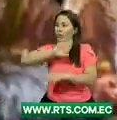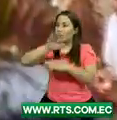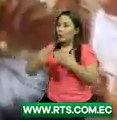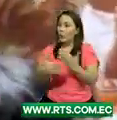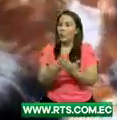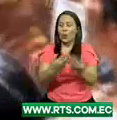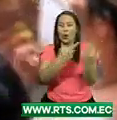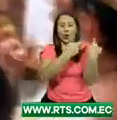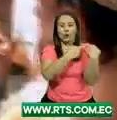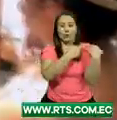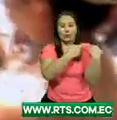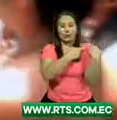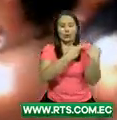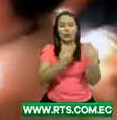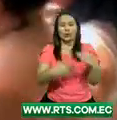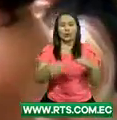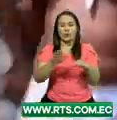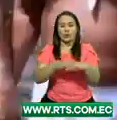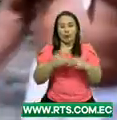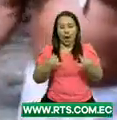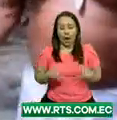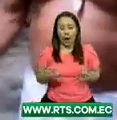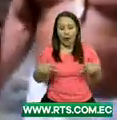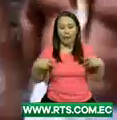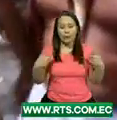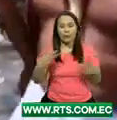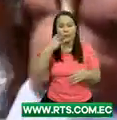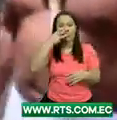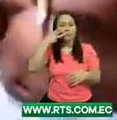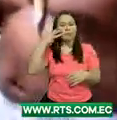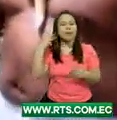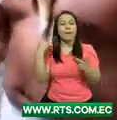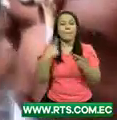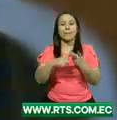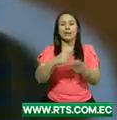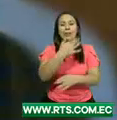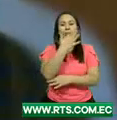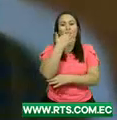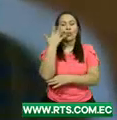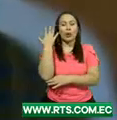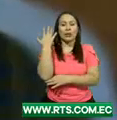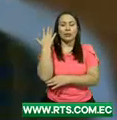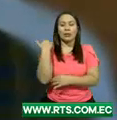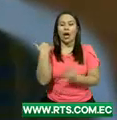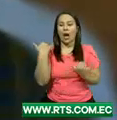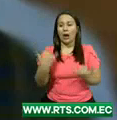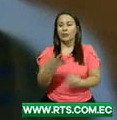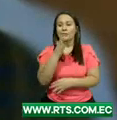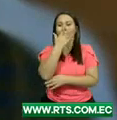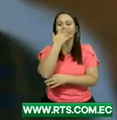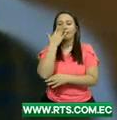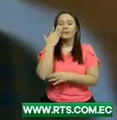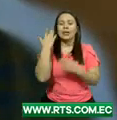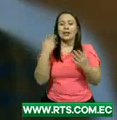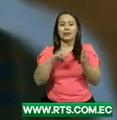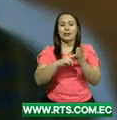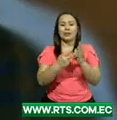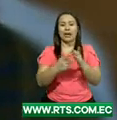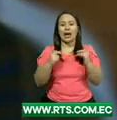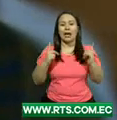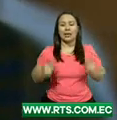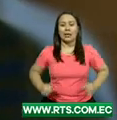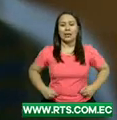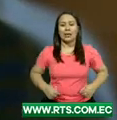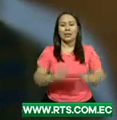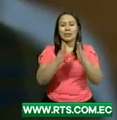responsabilidades en cuanto al escenario que ahora vive la amazonía y la naturaleza en general consideramos la selva como nuestra casa grande en donde